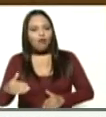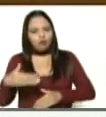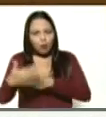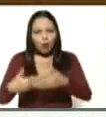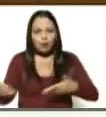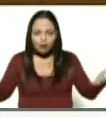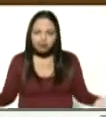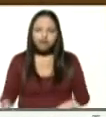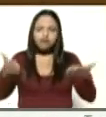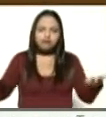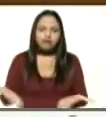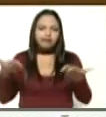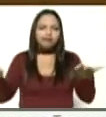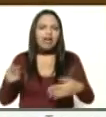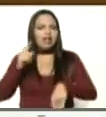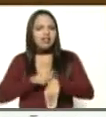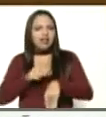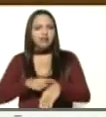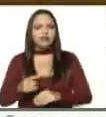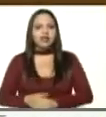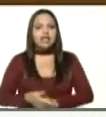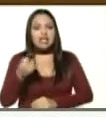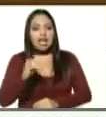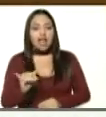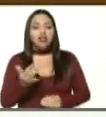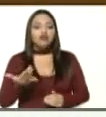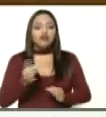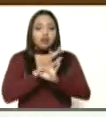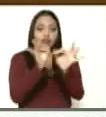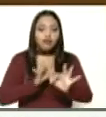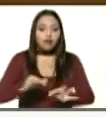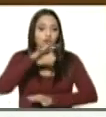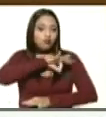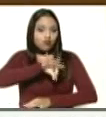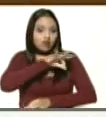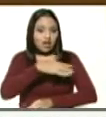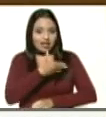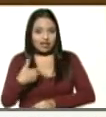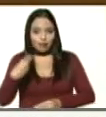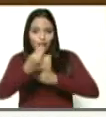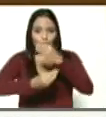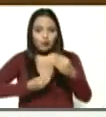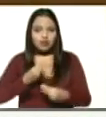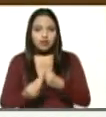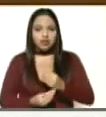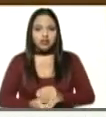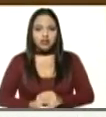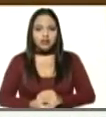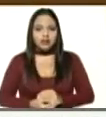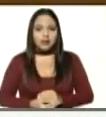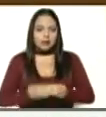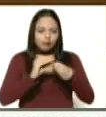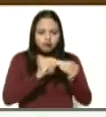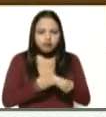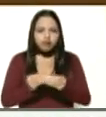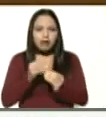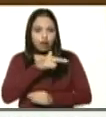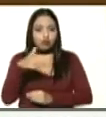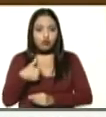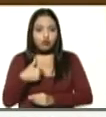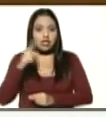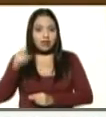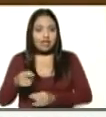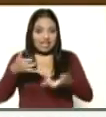durante todo este tiempo y porque hay un modelo de sociedad que queremos construir para nosotros y para las futuras